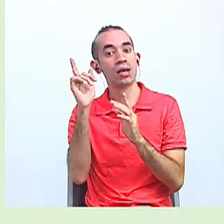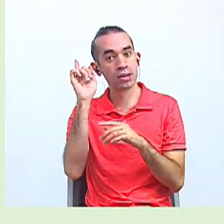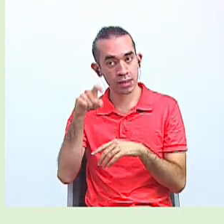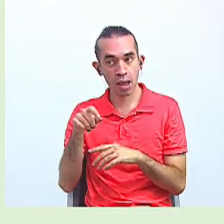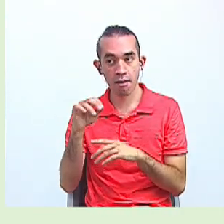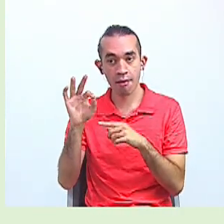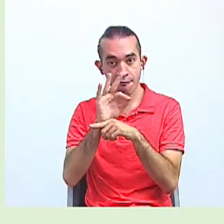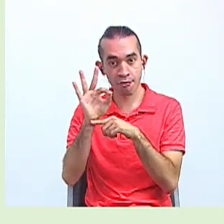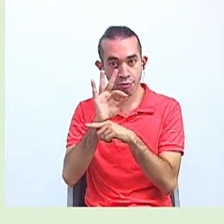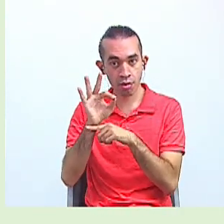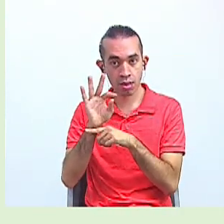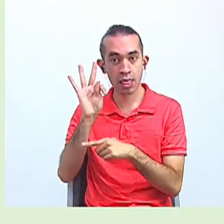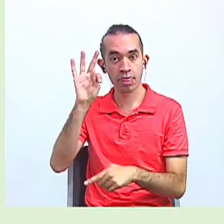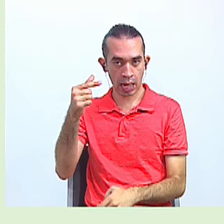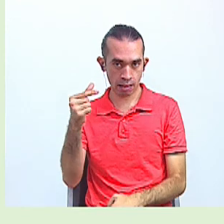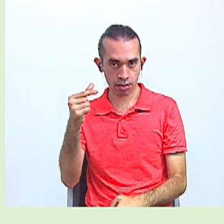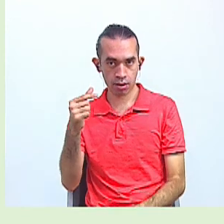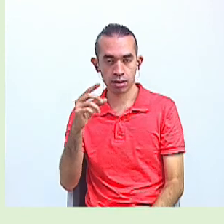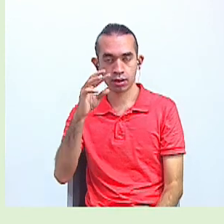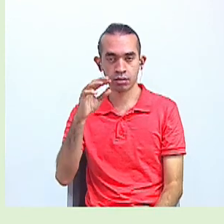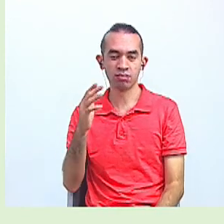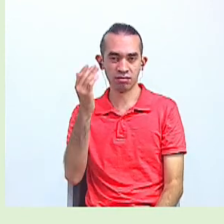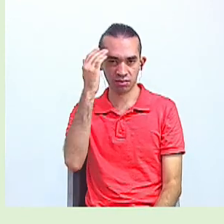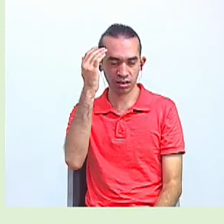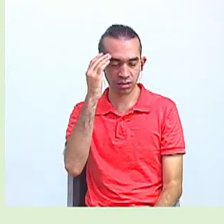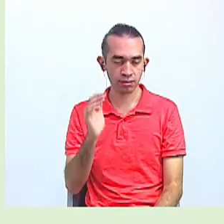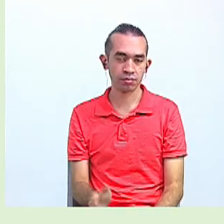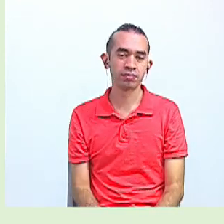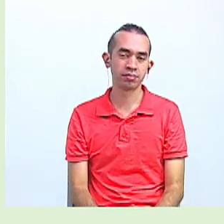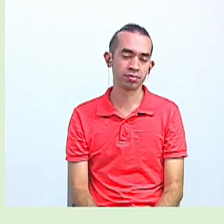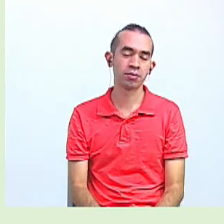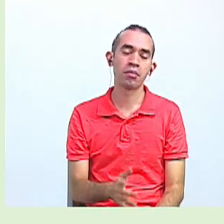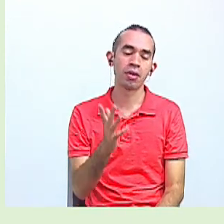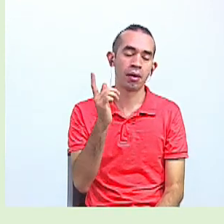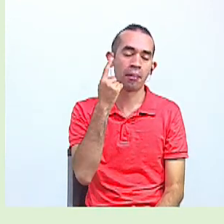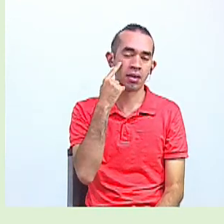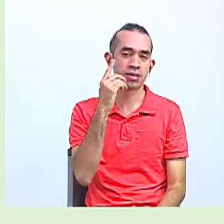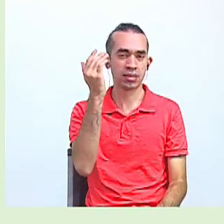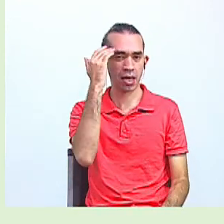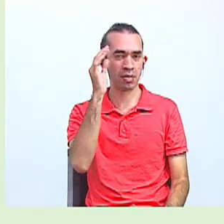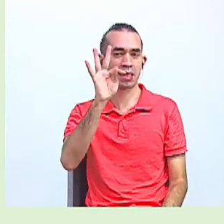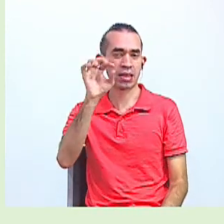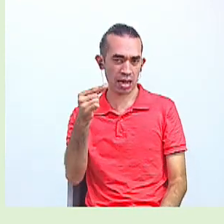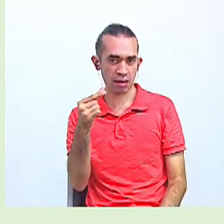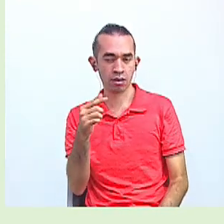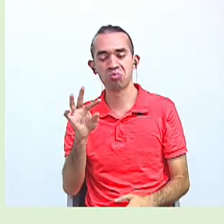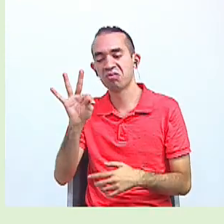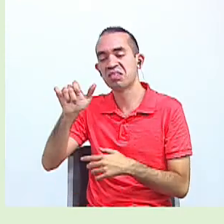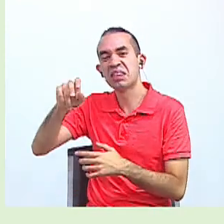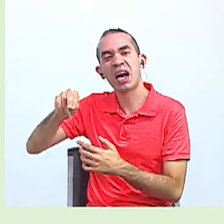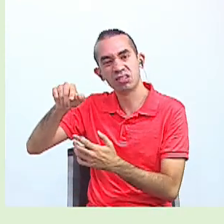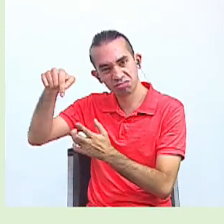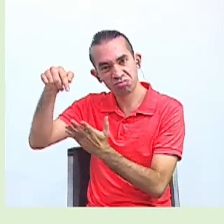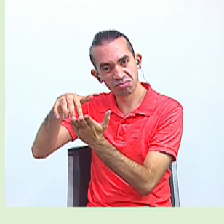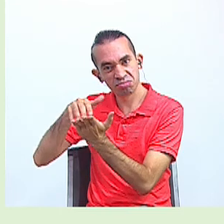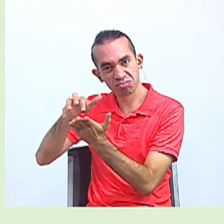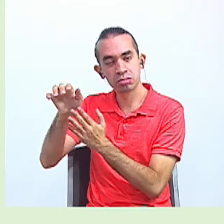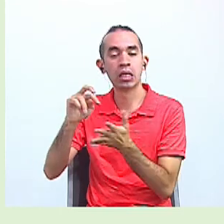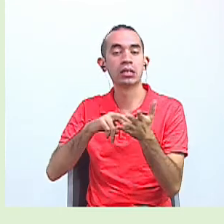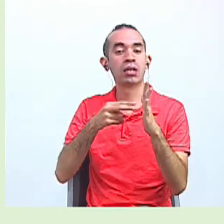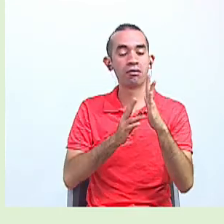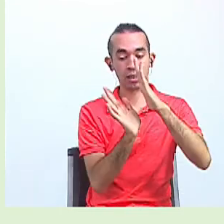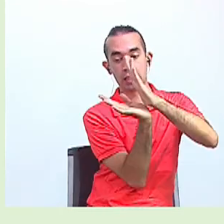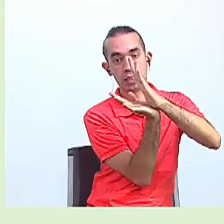tangente. La función del ángulo, el tangente del ángulo es igual al cateto